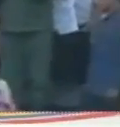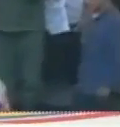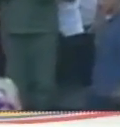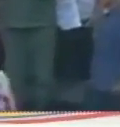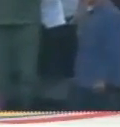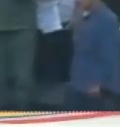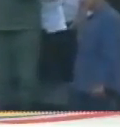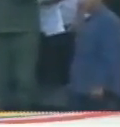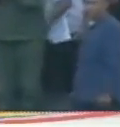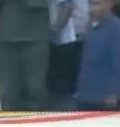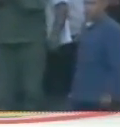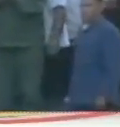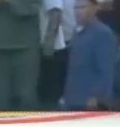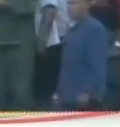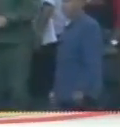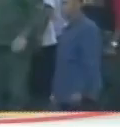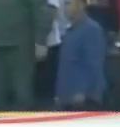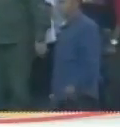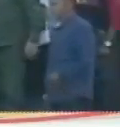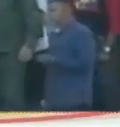A pocos días, presidente,